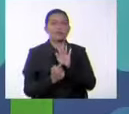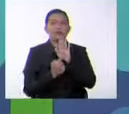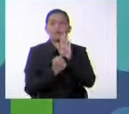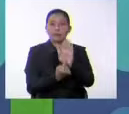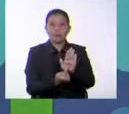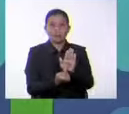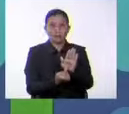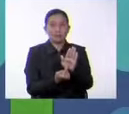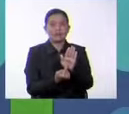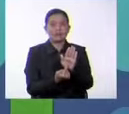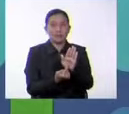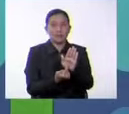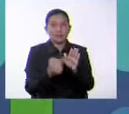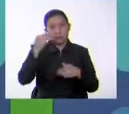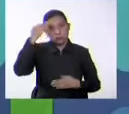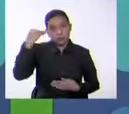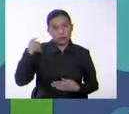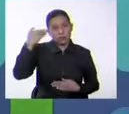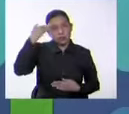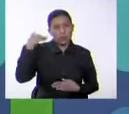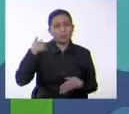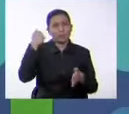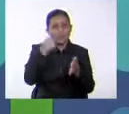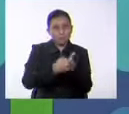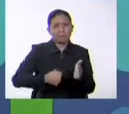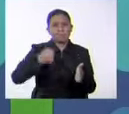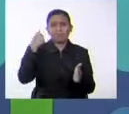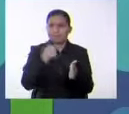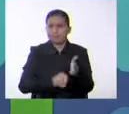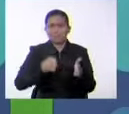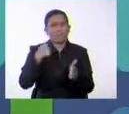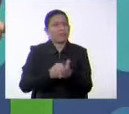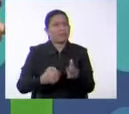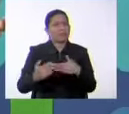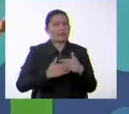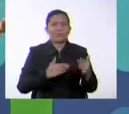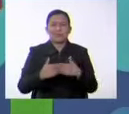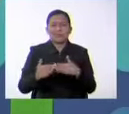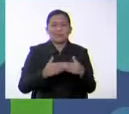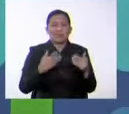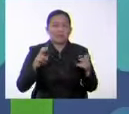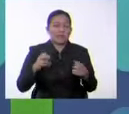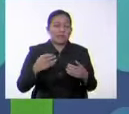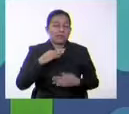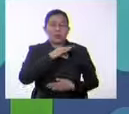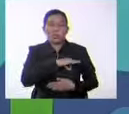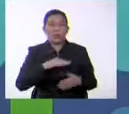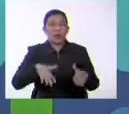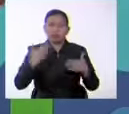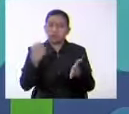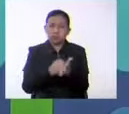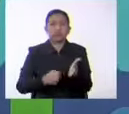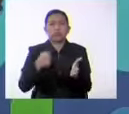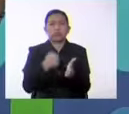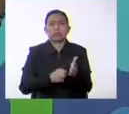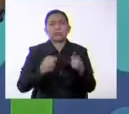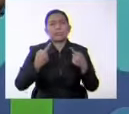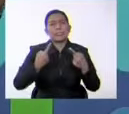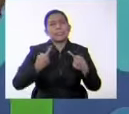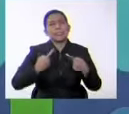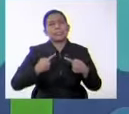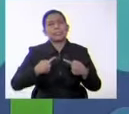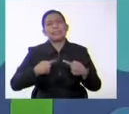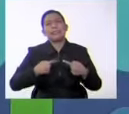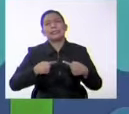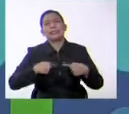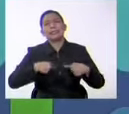figuras de las mujeres que han luchado, que a pesar del contexto que no estaba a su favor, ellas fueron las precursoras y detrás de ellas venían muchas otras,